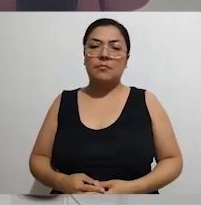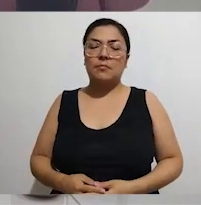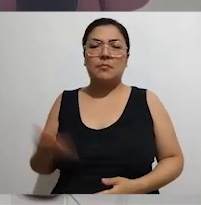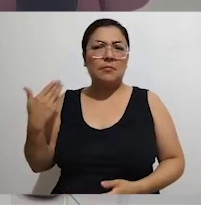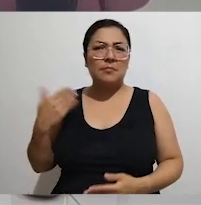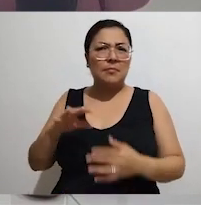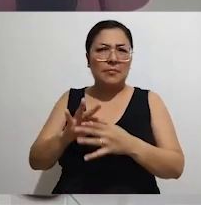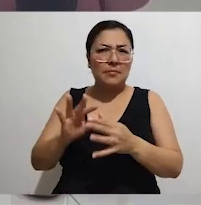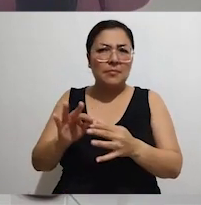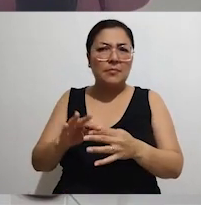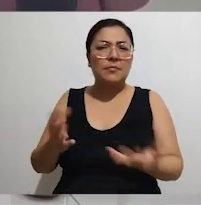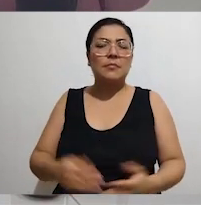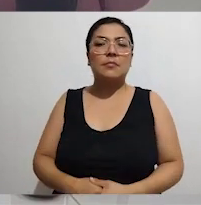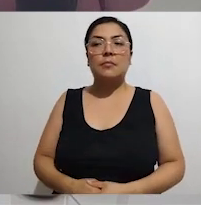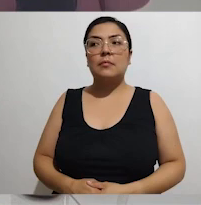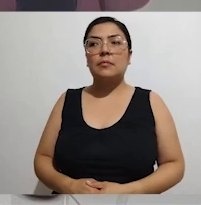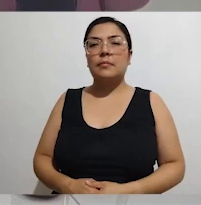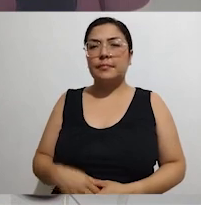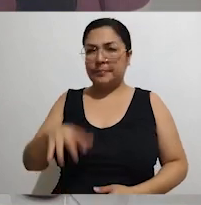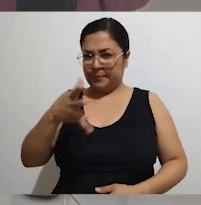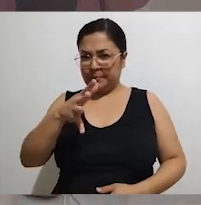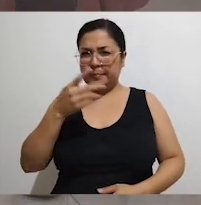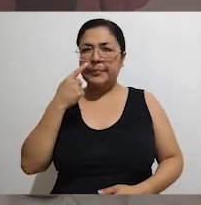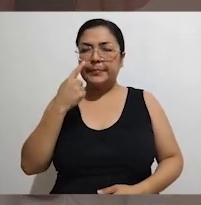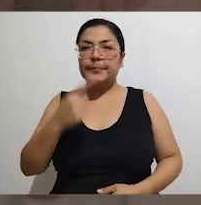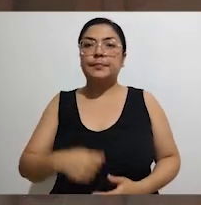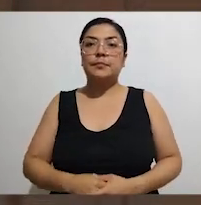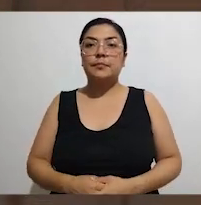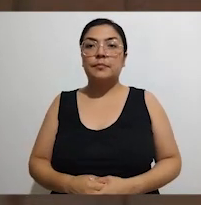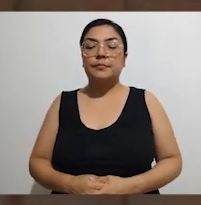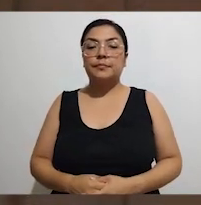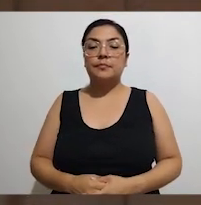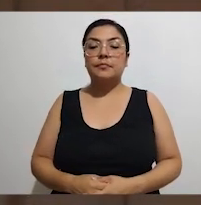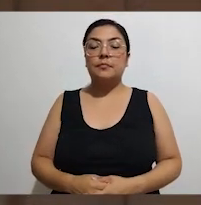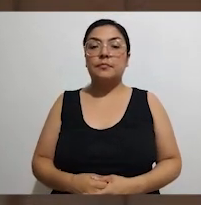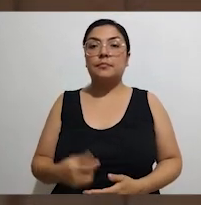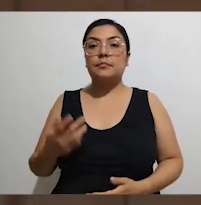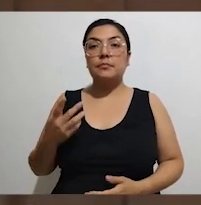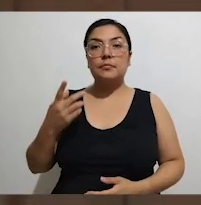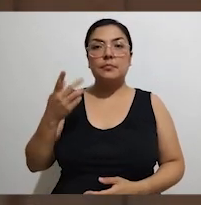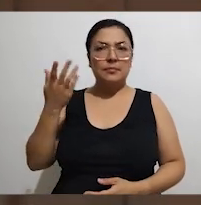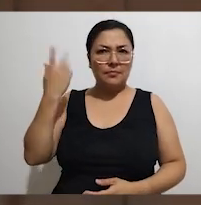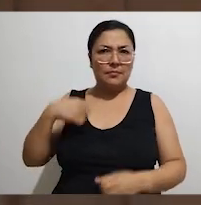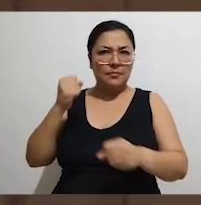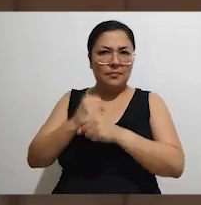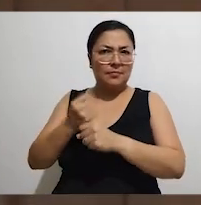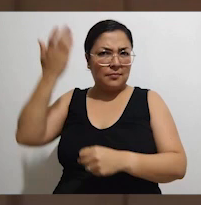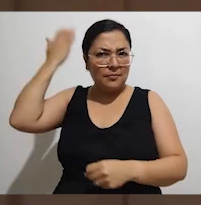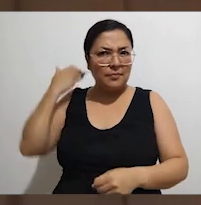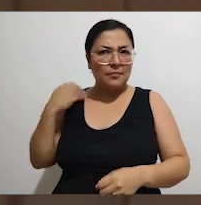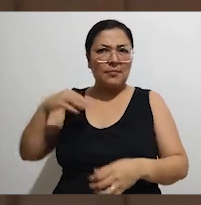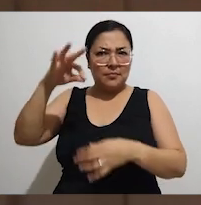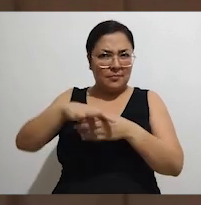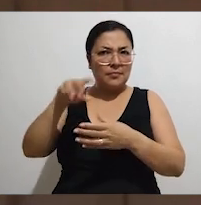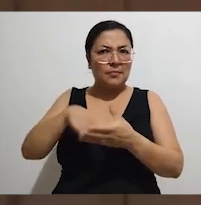en este 2023. Nomás para un dato, y es importante siempre dar la referencia, en el anterior proceso electoral y en el